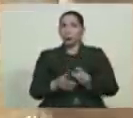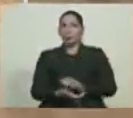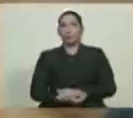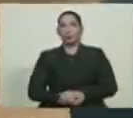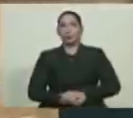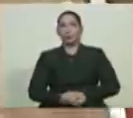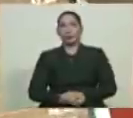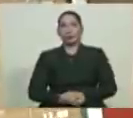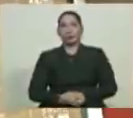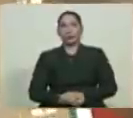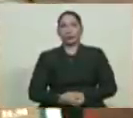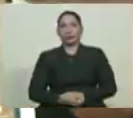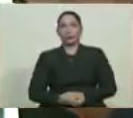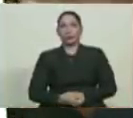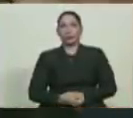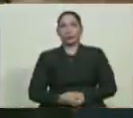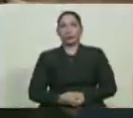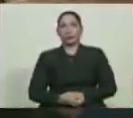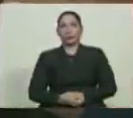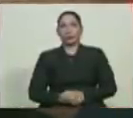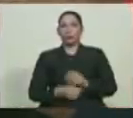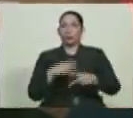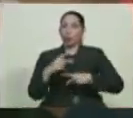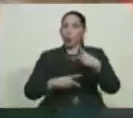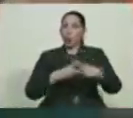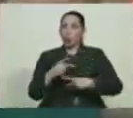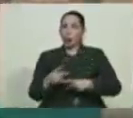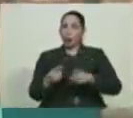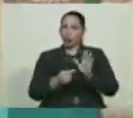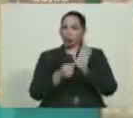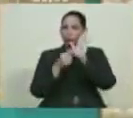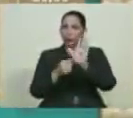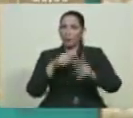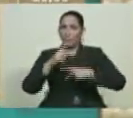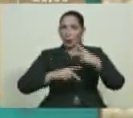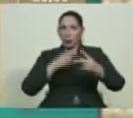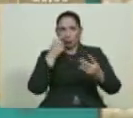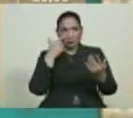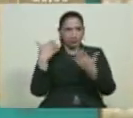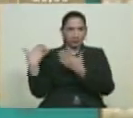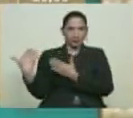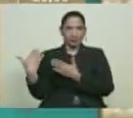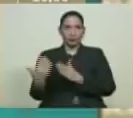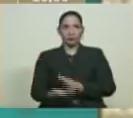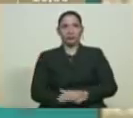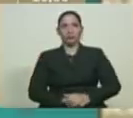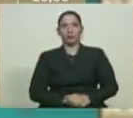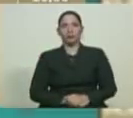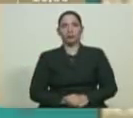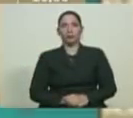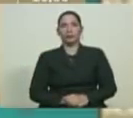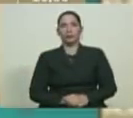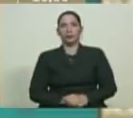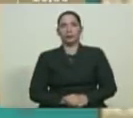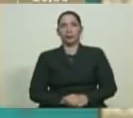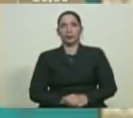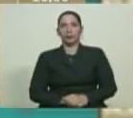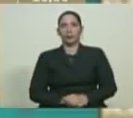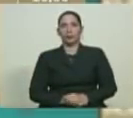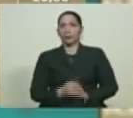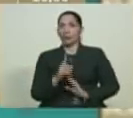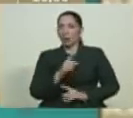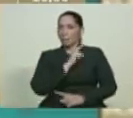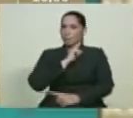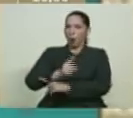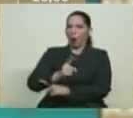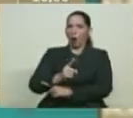de estos, digamos, rubros que les estamos presentando en este momento. No son precios impuestos, no son precios